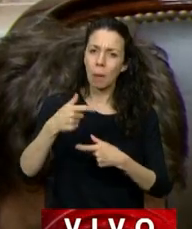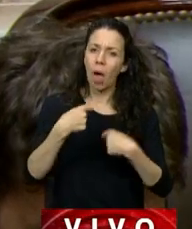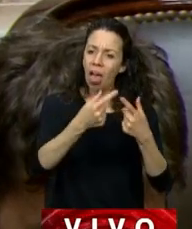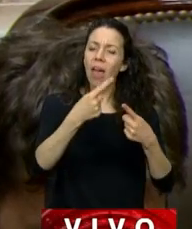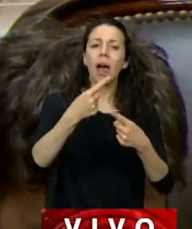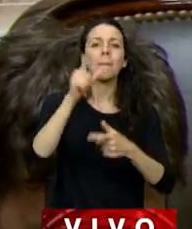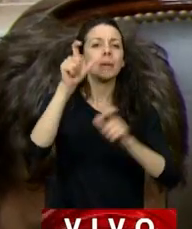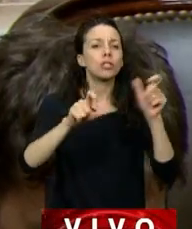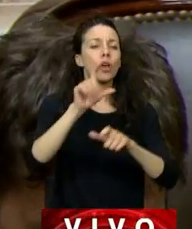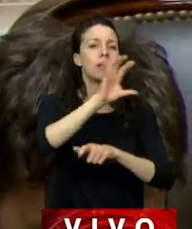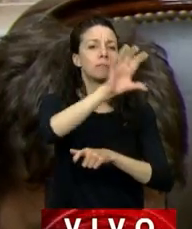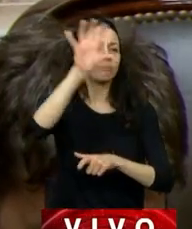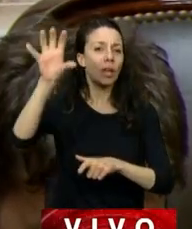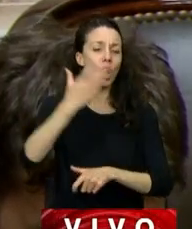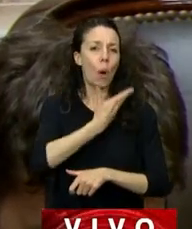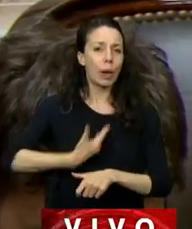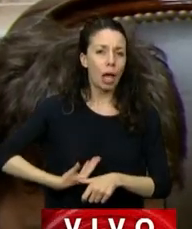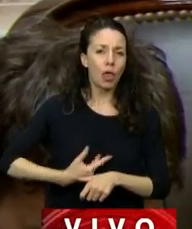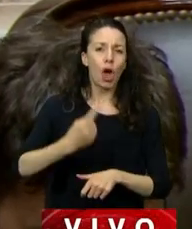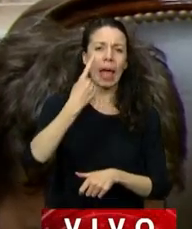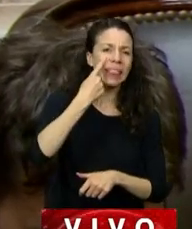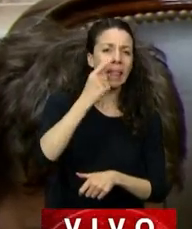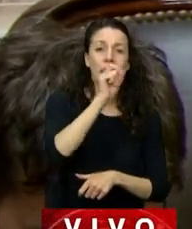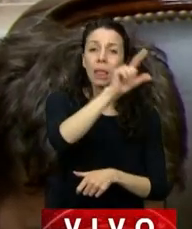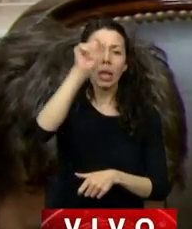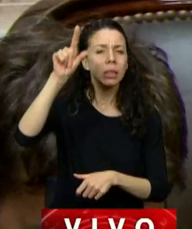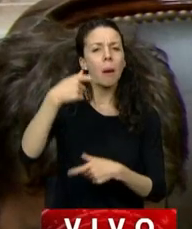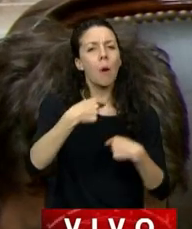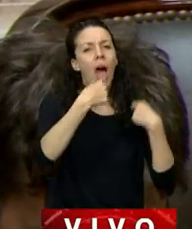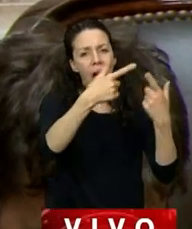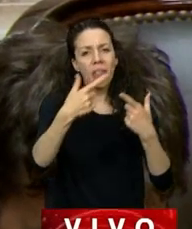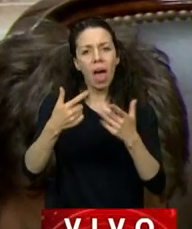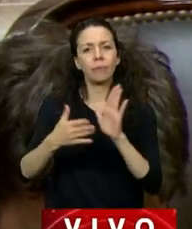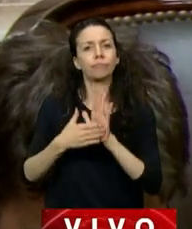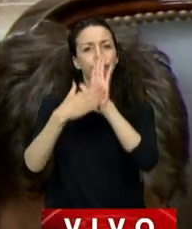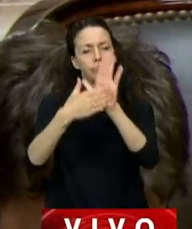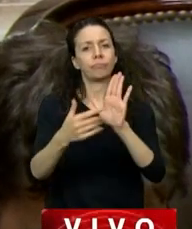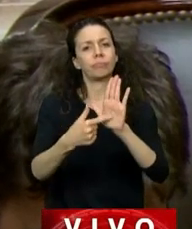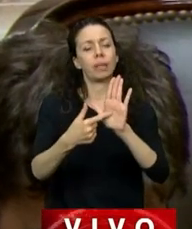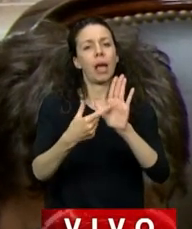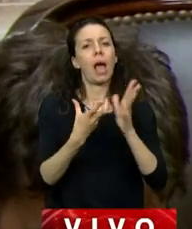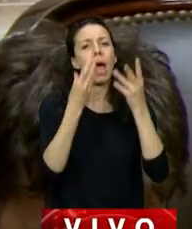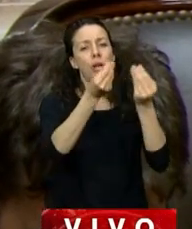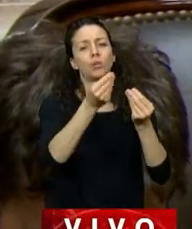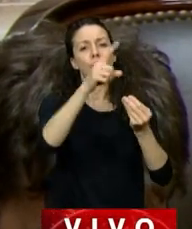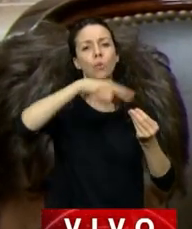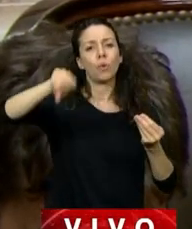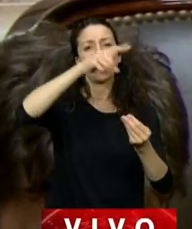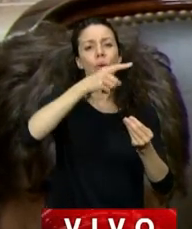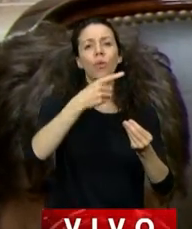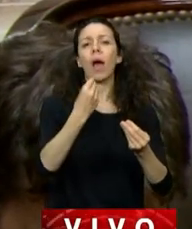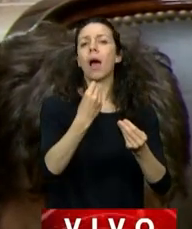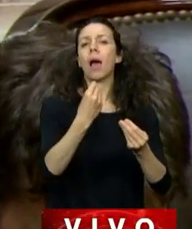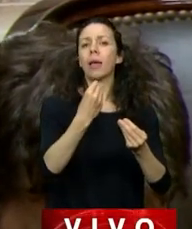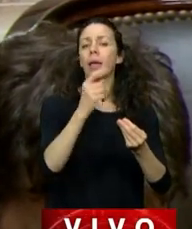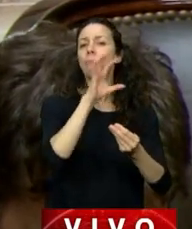necesaria. Los gobernadores y los intendentes tienen que tener esta herramienta, este instrumento que hace para que